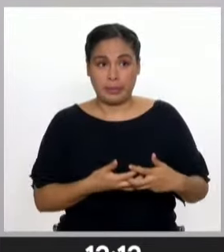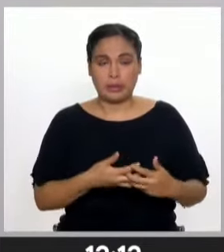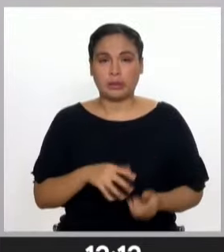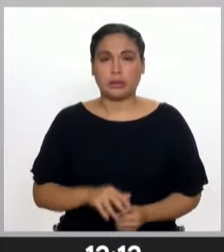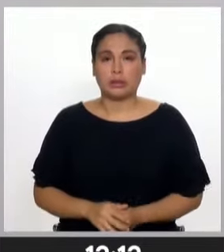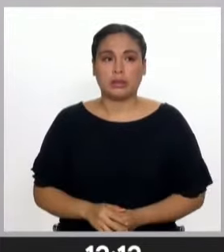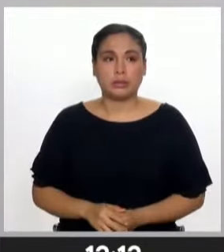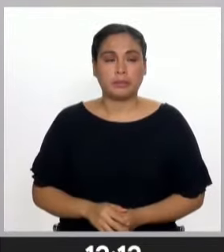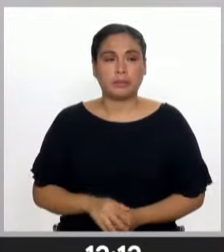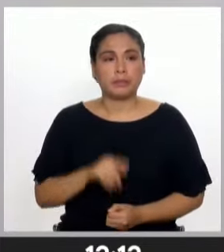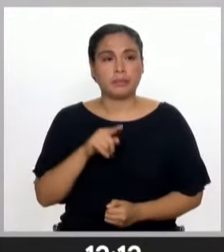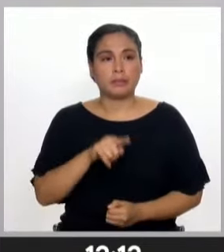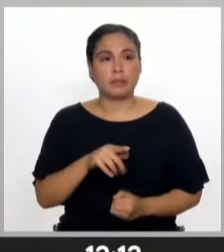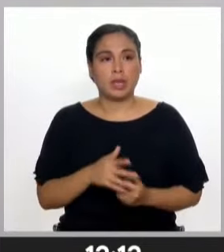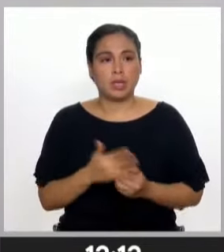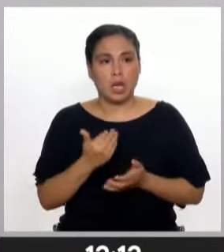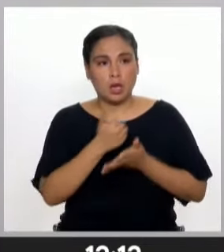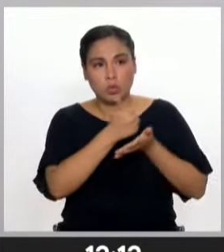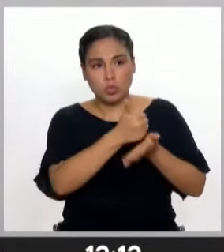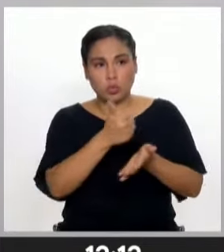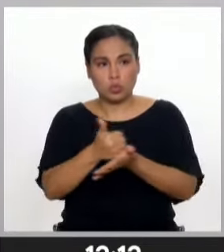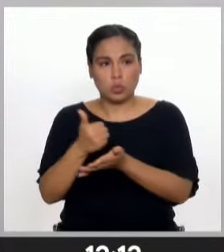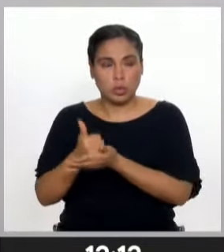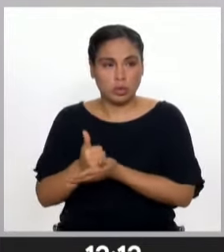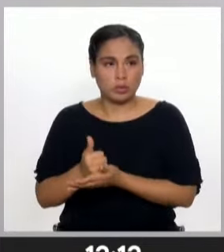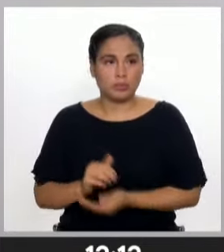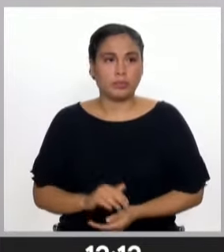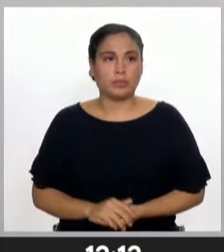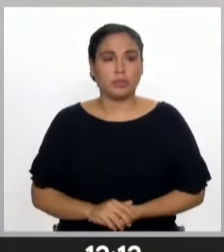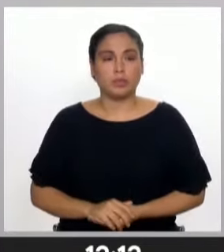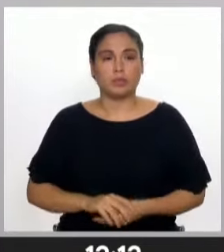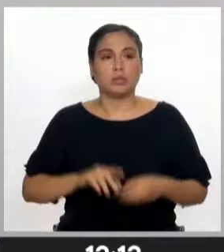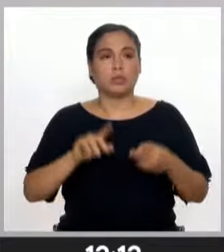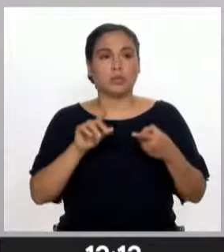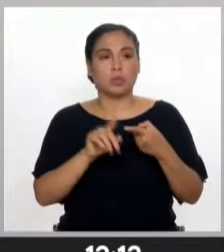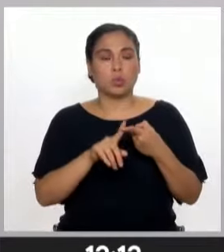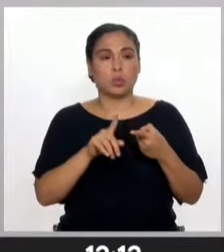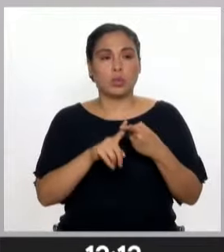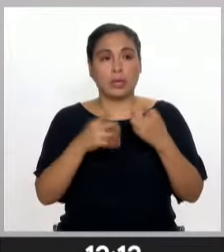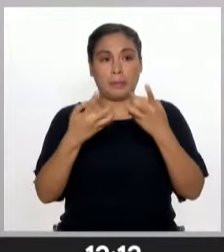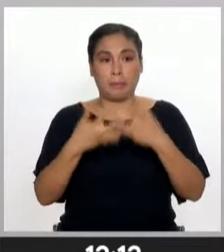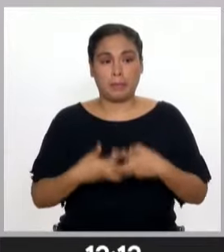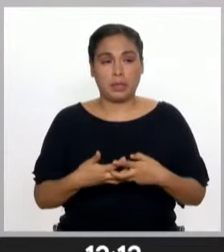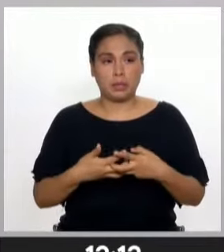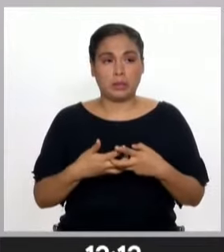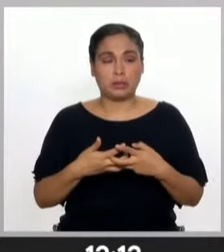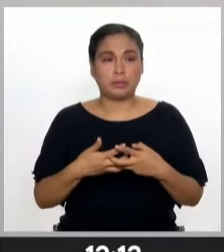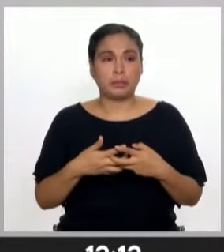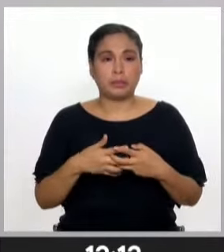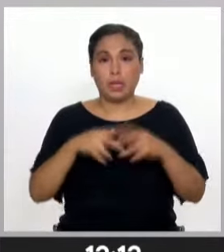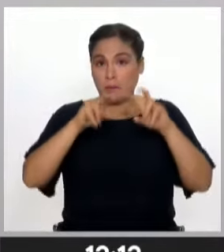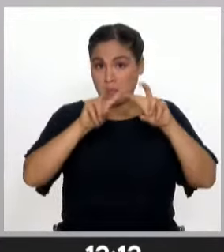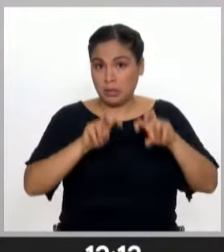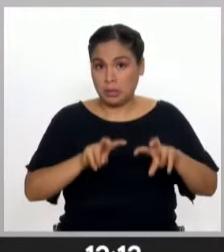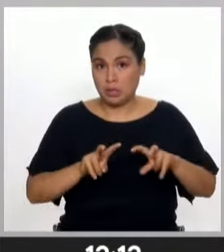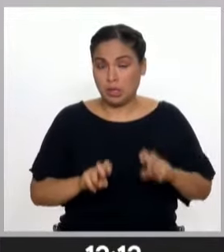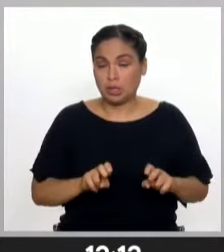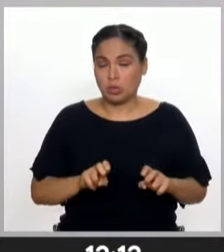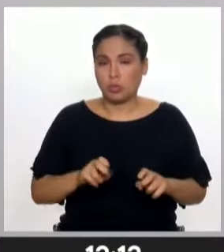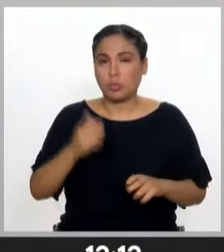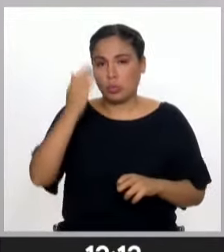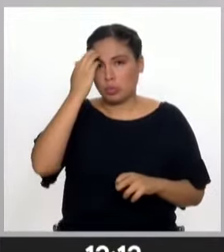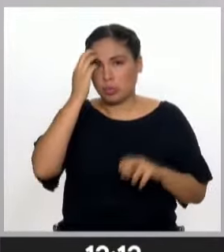convencionales estarían ayudando en el paro, ¿no? Una, la que usted menciona, otra es, está en investigación, lo vamos